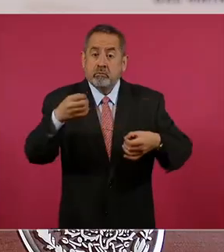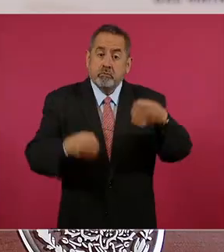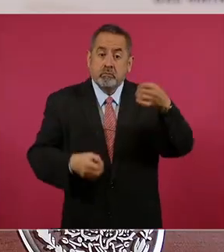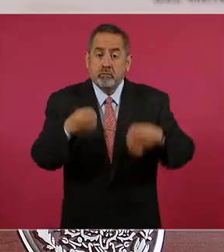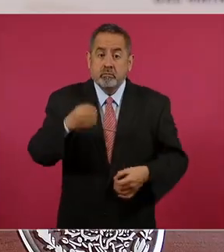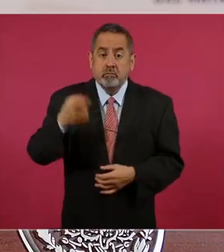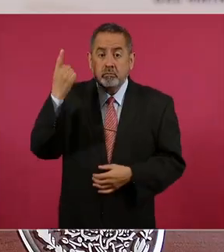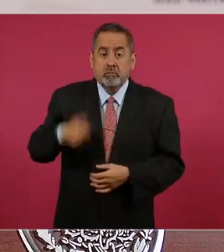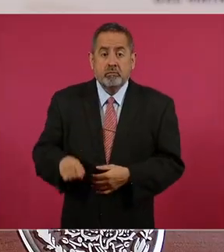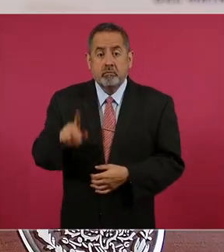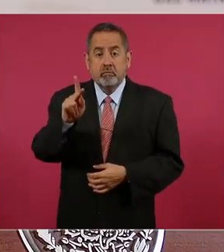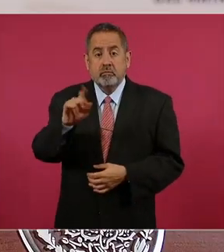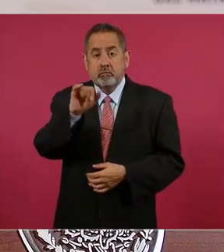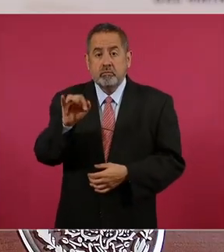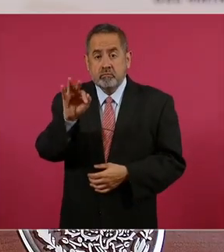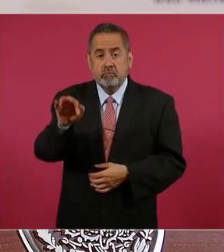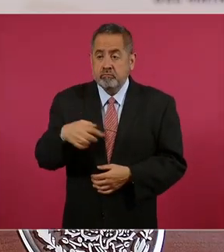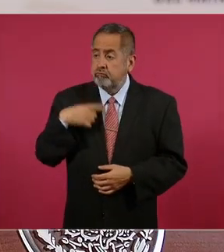del Poder Judicial,